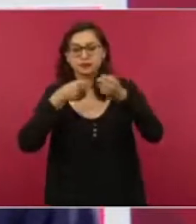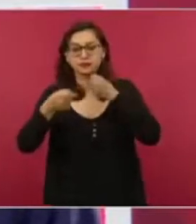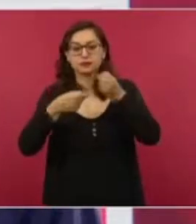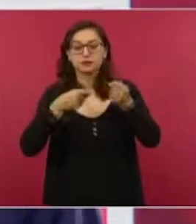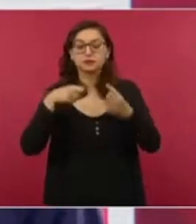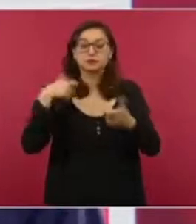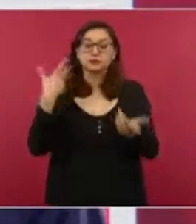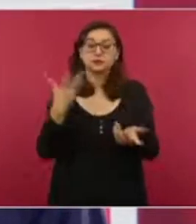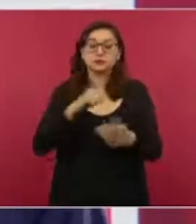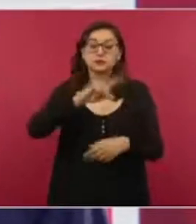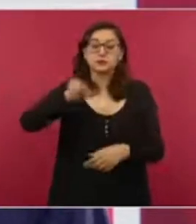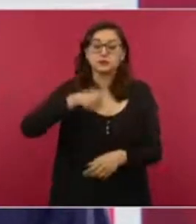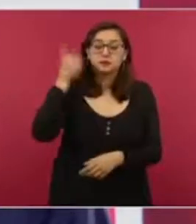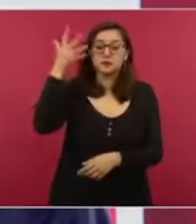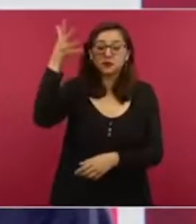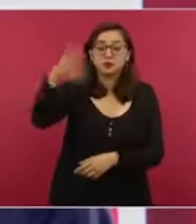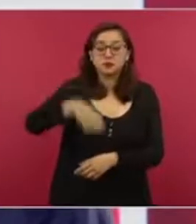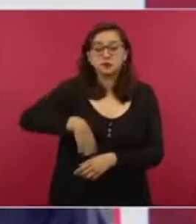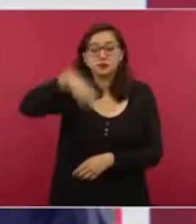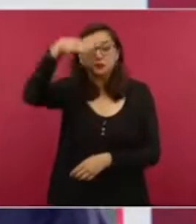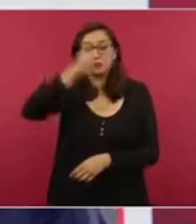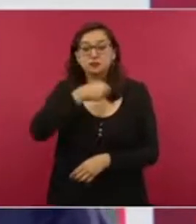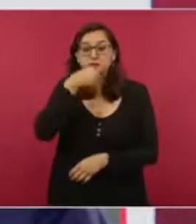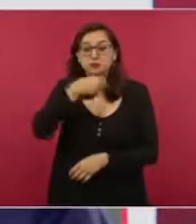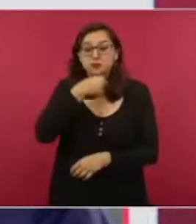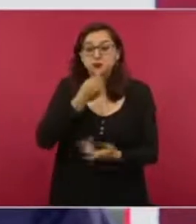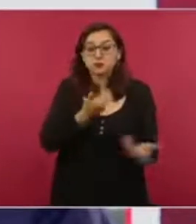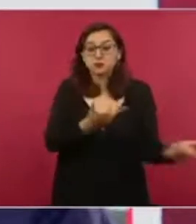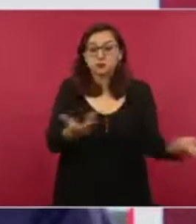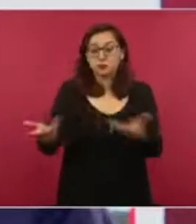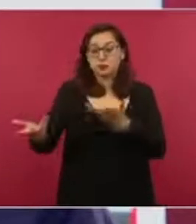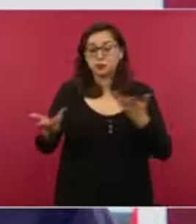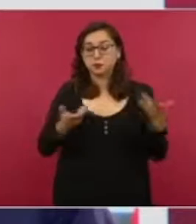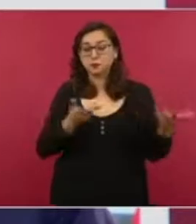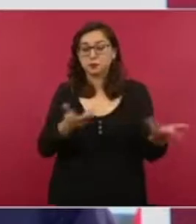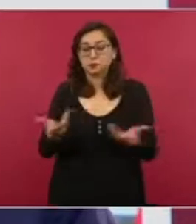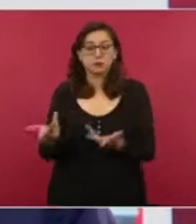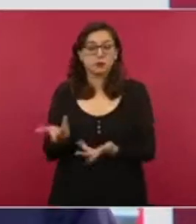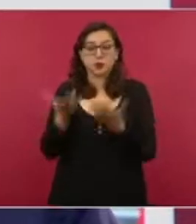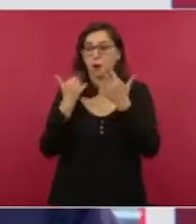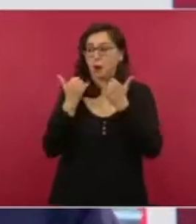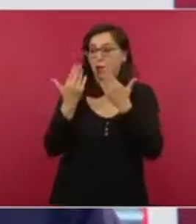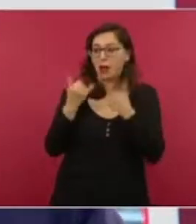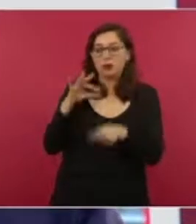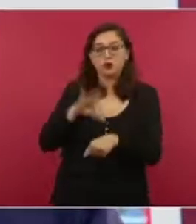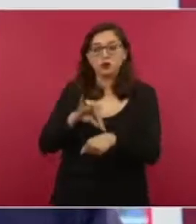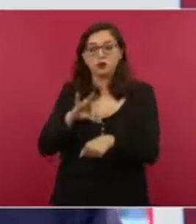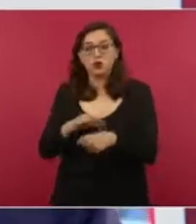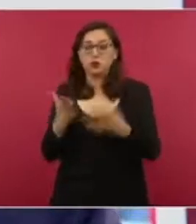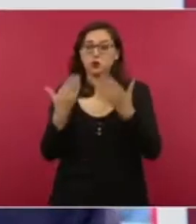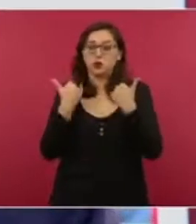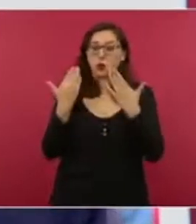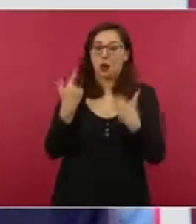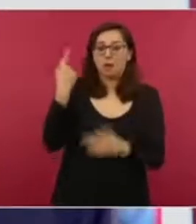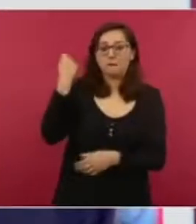sin nada, sin atención médica. Y queremos